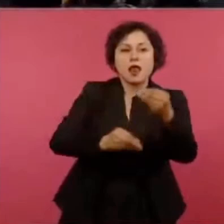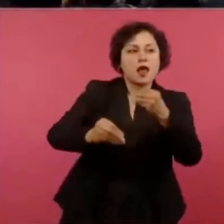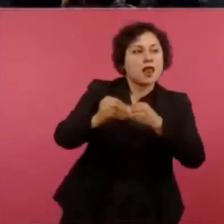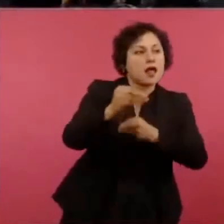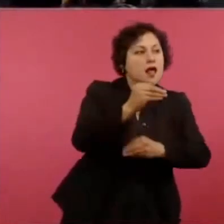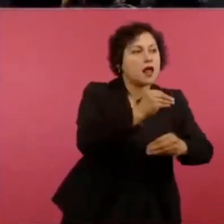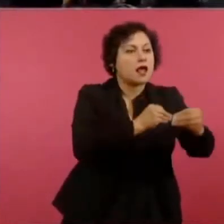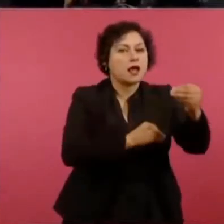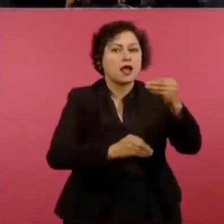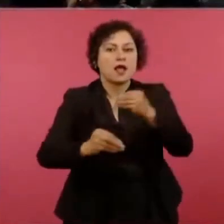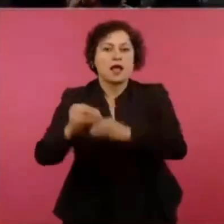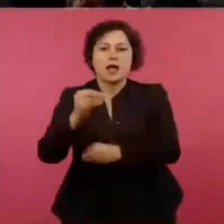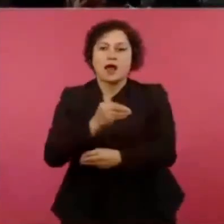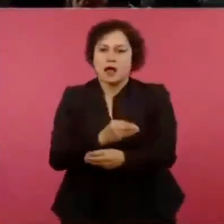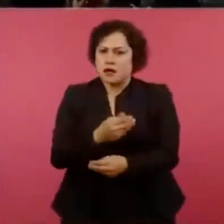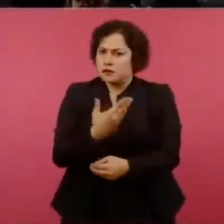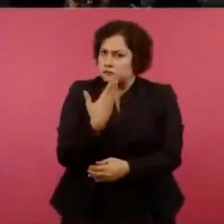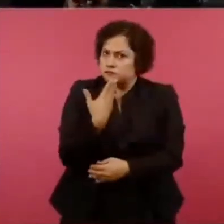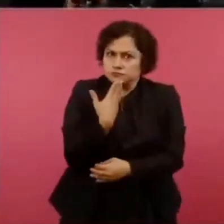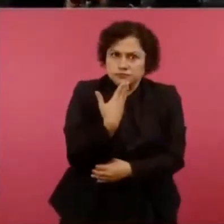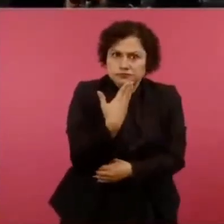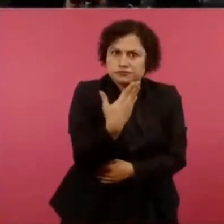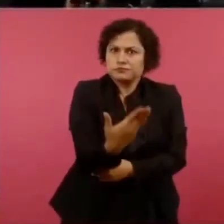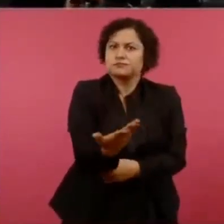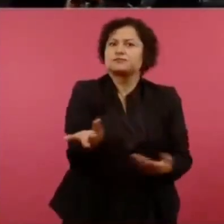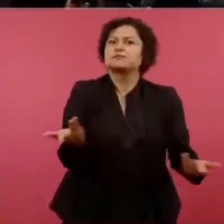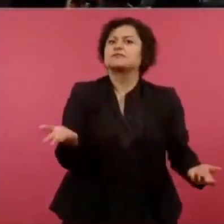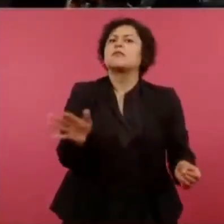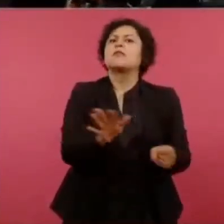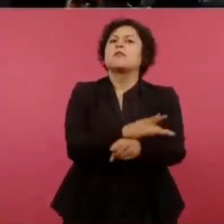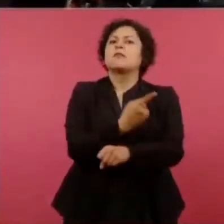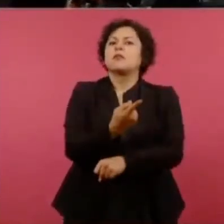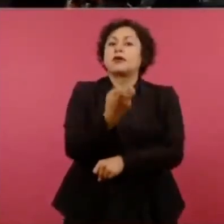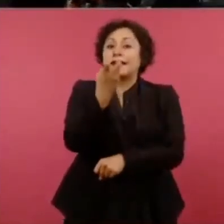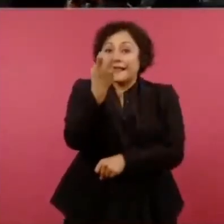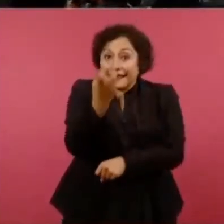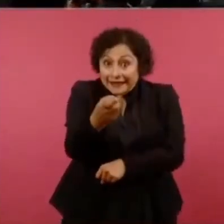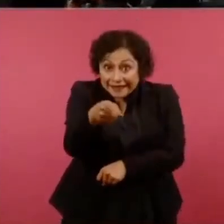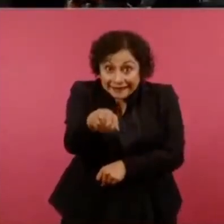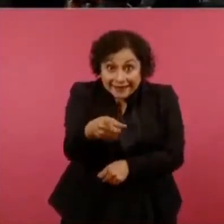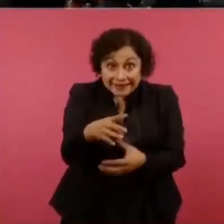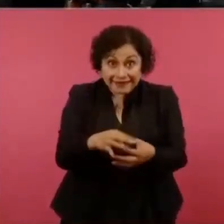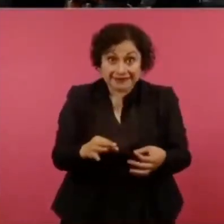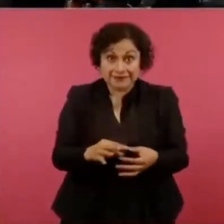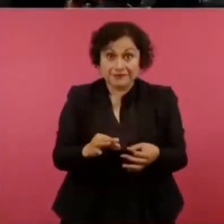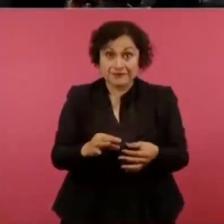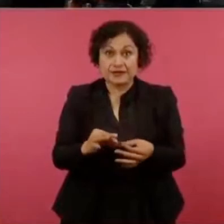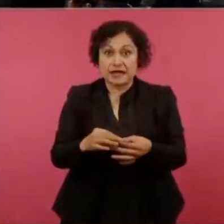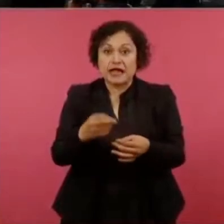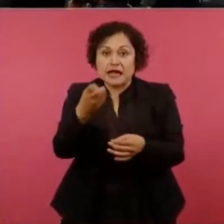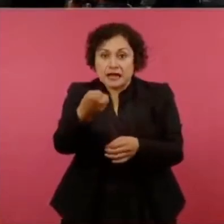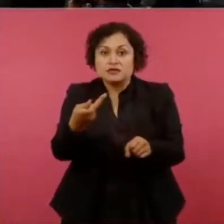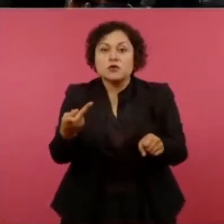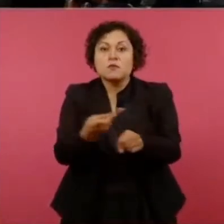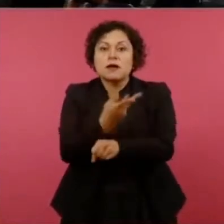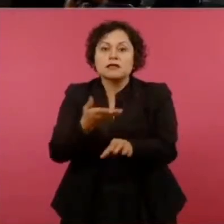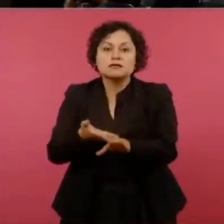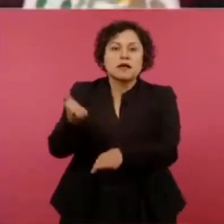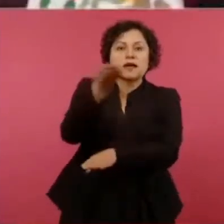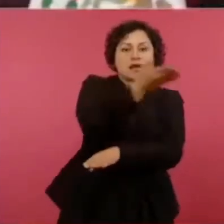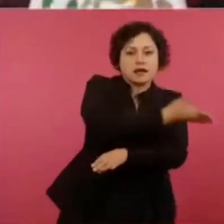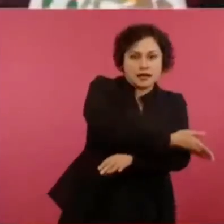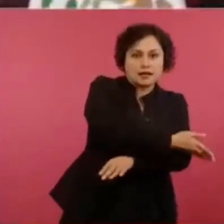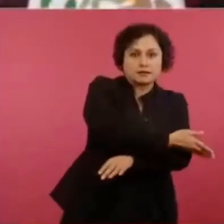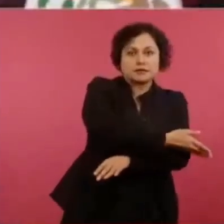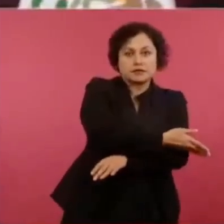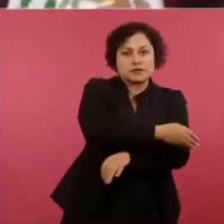porque todo esto es lo que pasaba con el Poder Judicial. Nadie sabía qué hacían